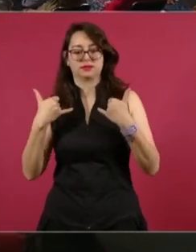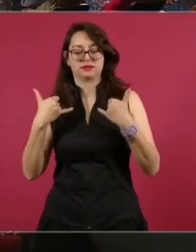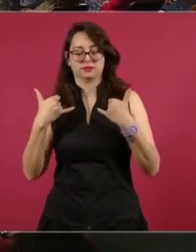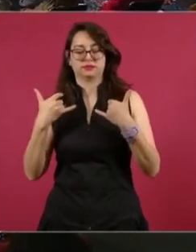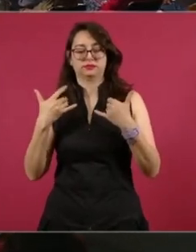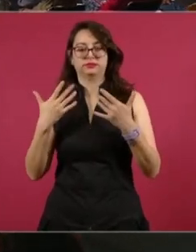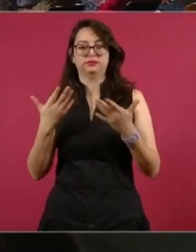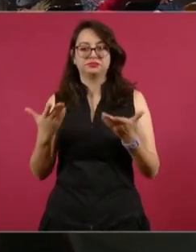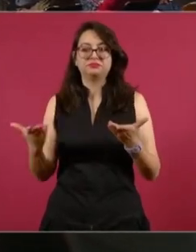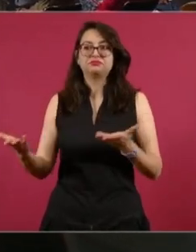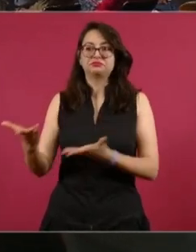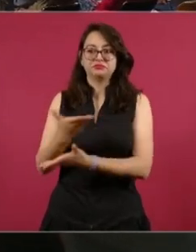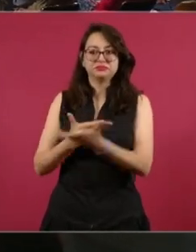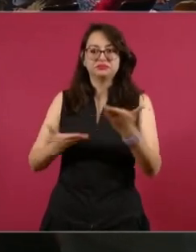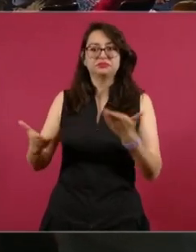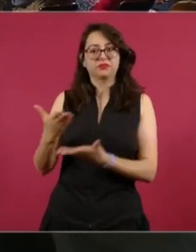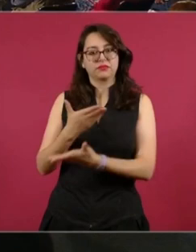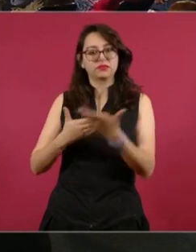Y luego